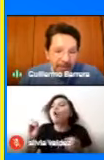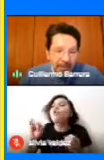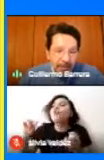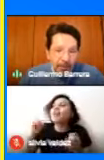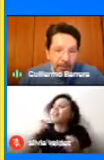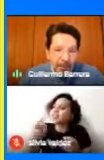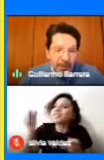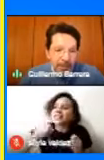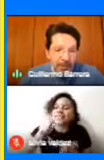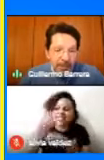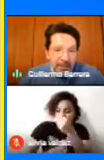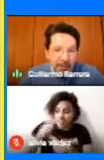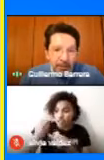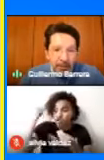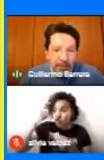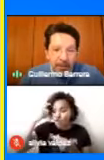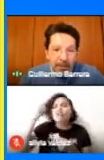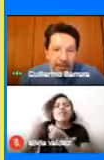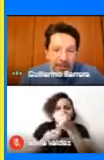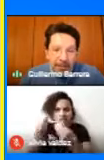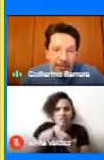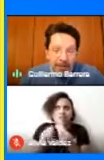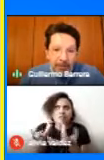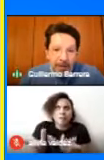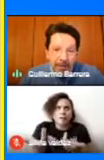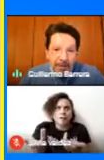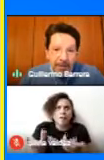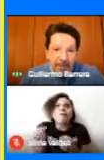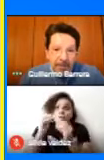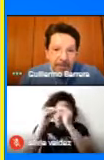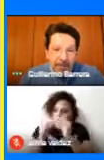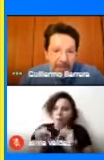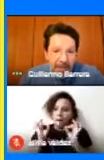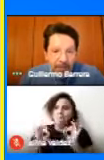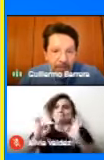que lo que está haciendo el gobierno lo está haciendo de la manera adecuada.